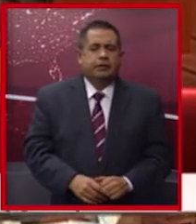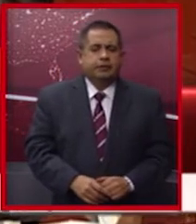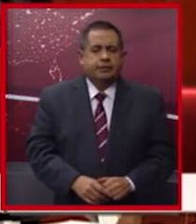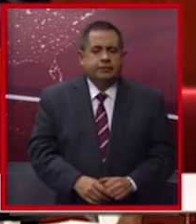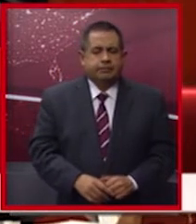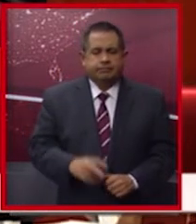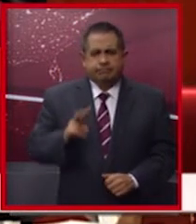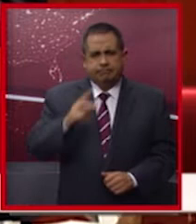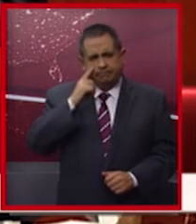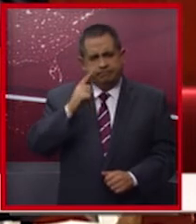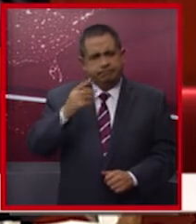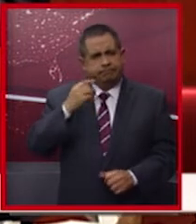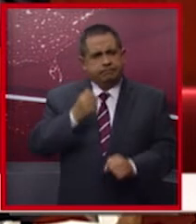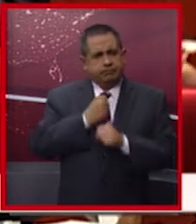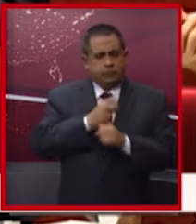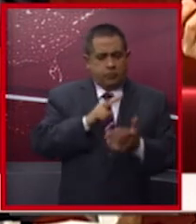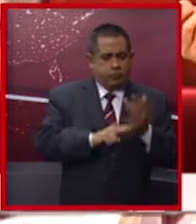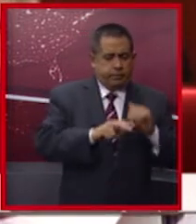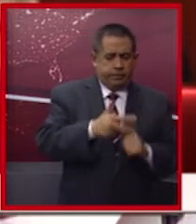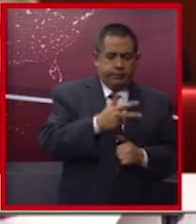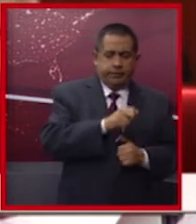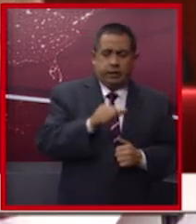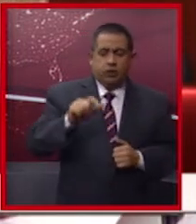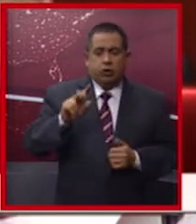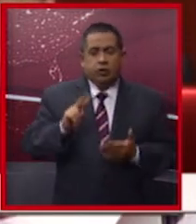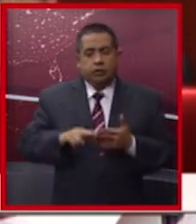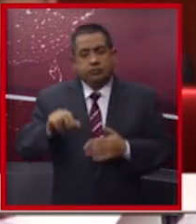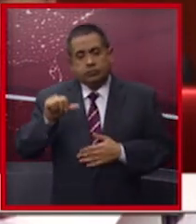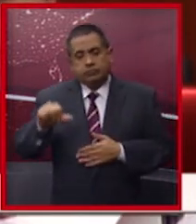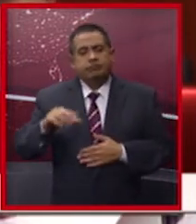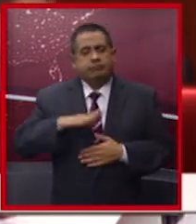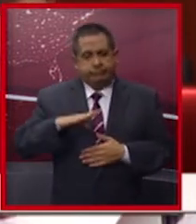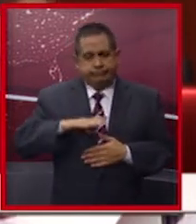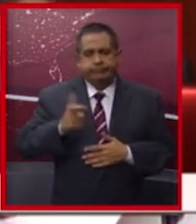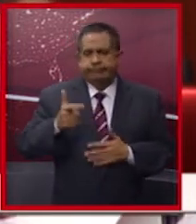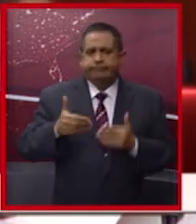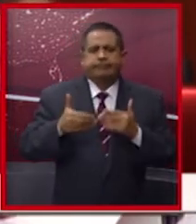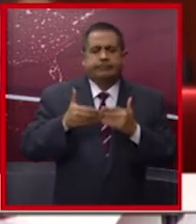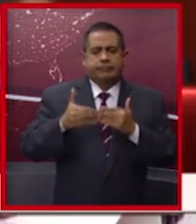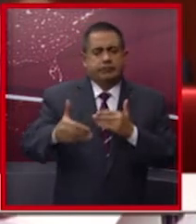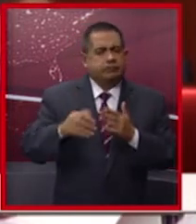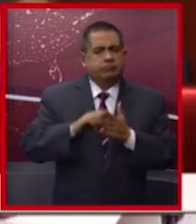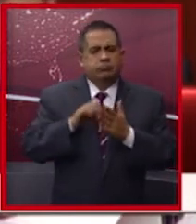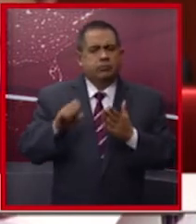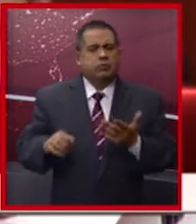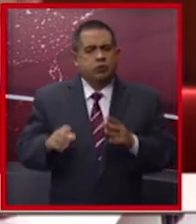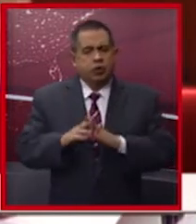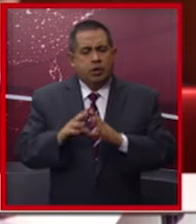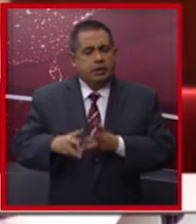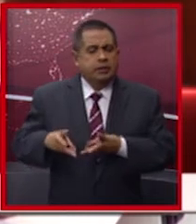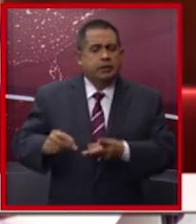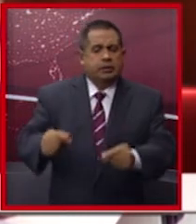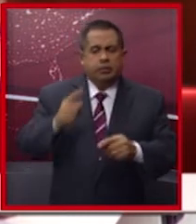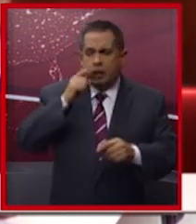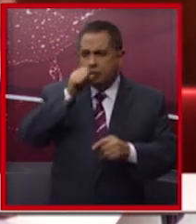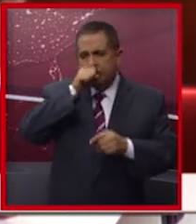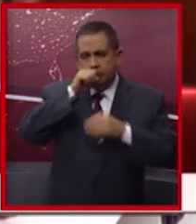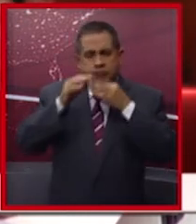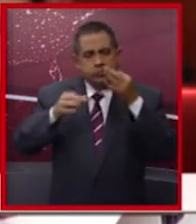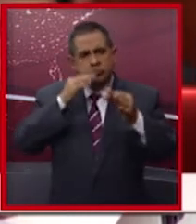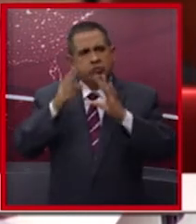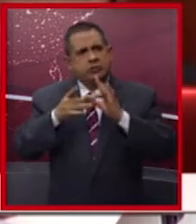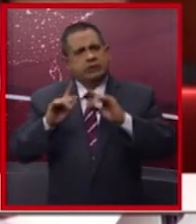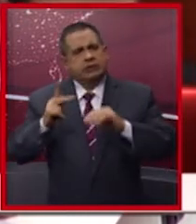Vemos que de 2013 a 2016 sí se reporta un incremento enorme, por ejemplo, en gastos de propaganda y